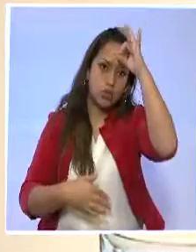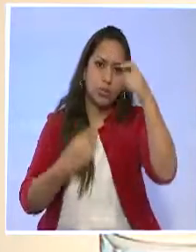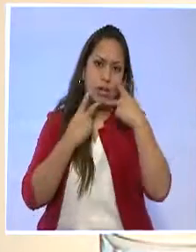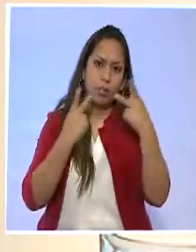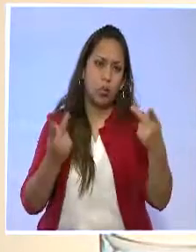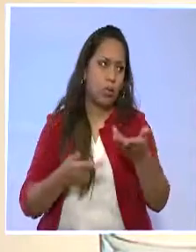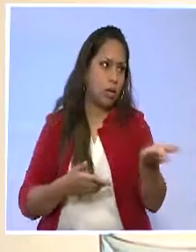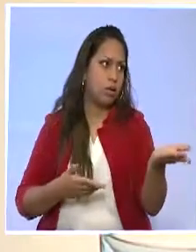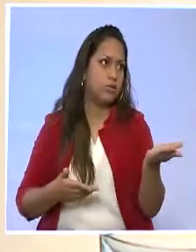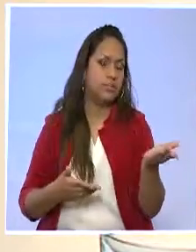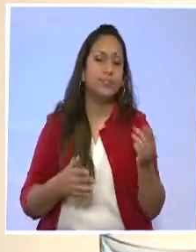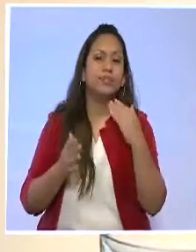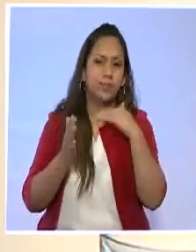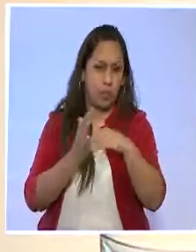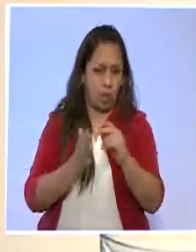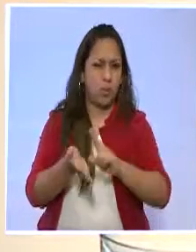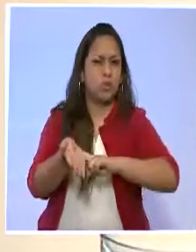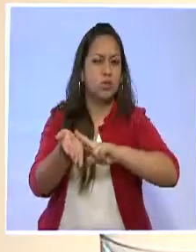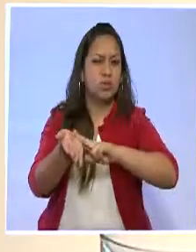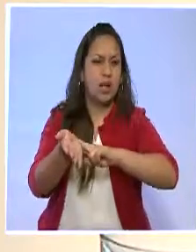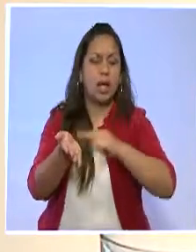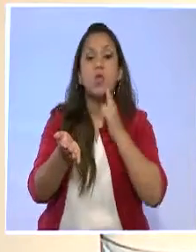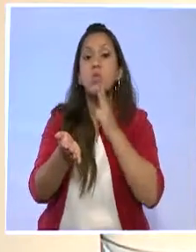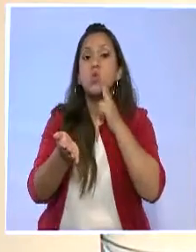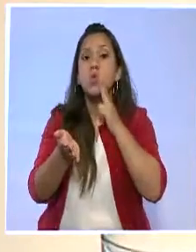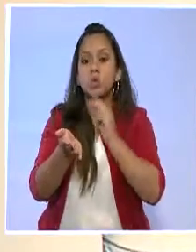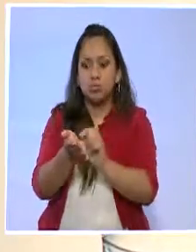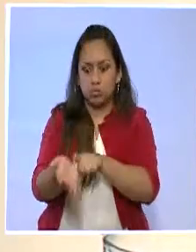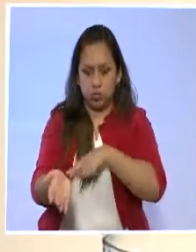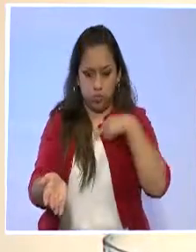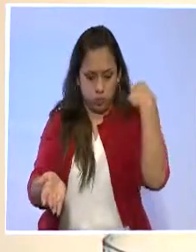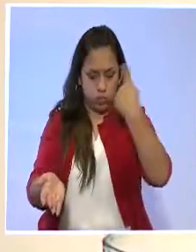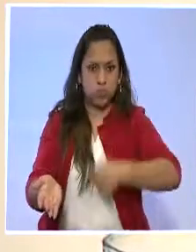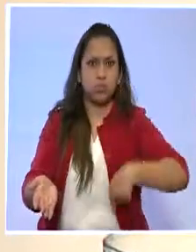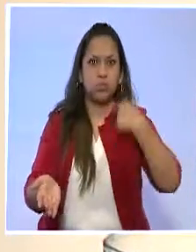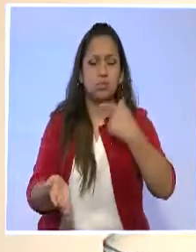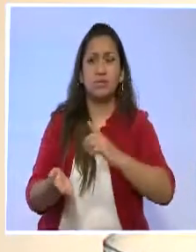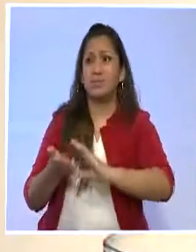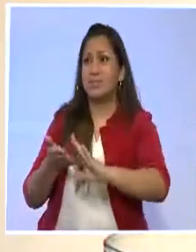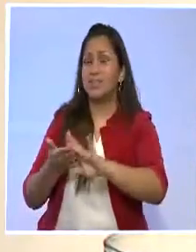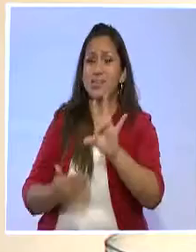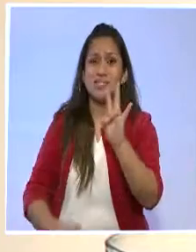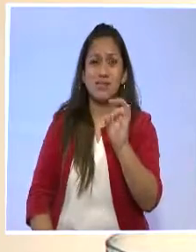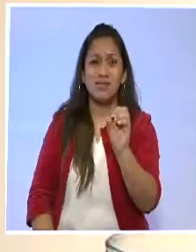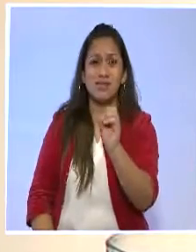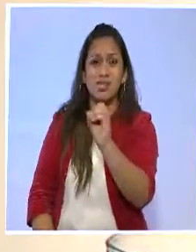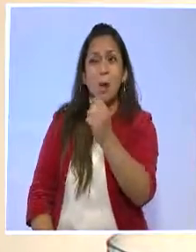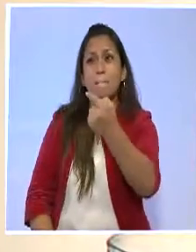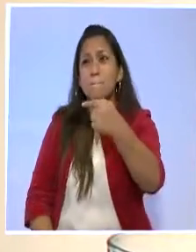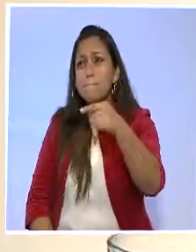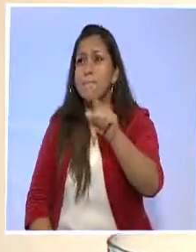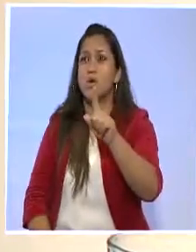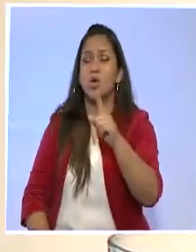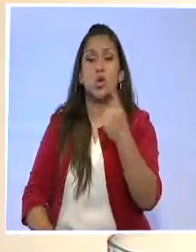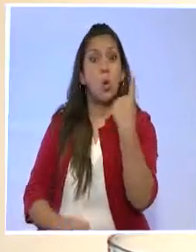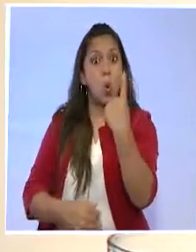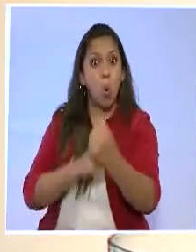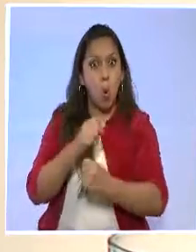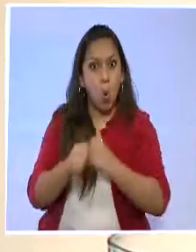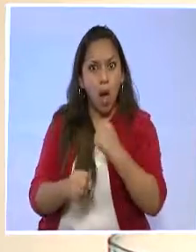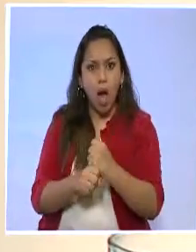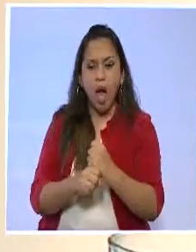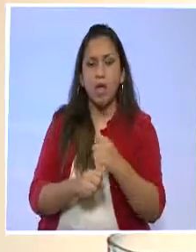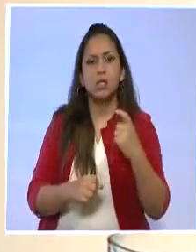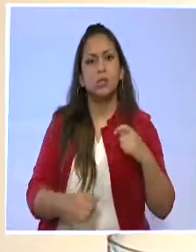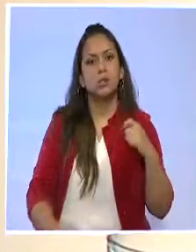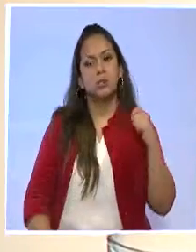de salud margarita guevara me decía gabi son 700 millones de dólares anuales que el ministerio de salud tiene que poner para